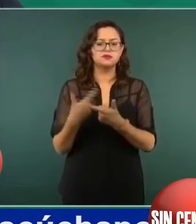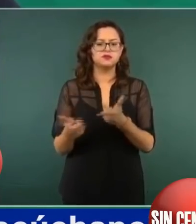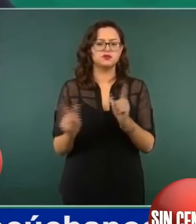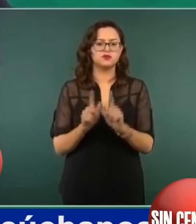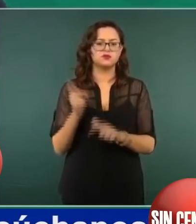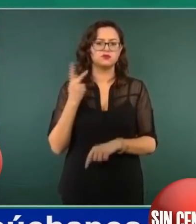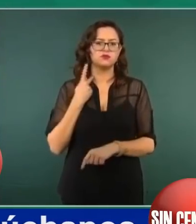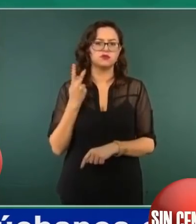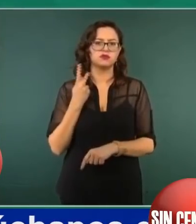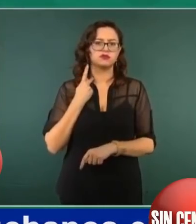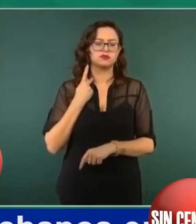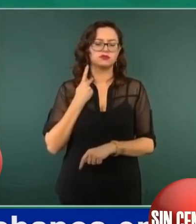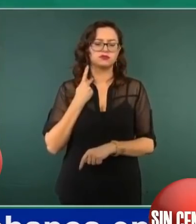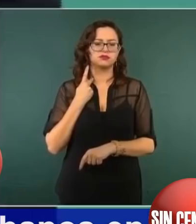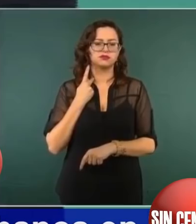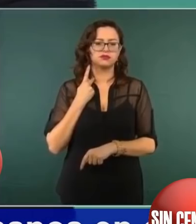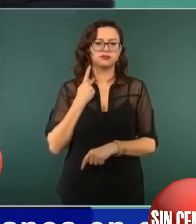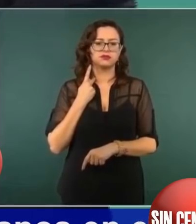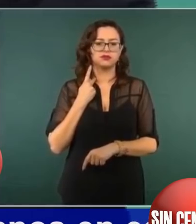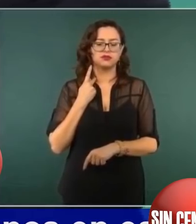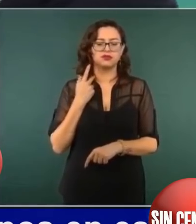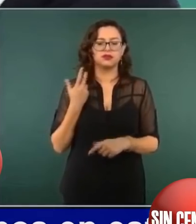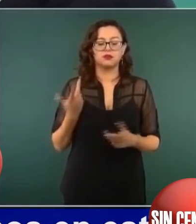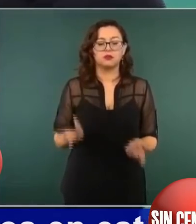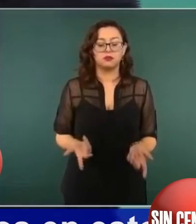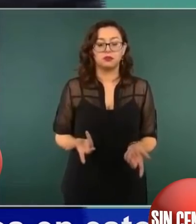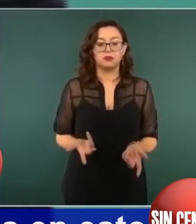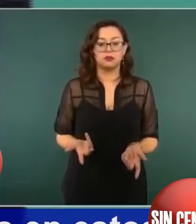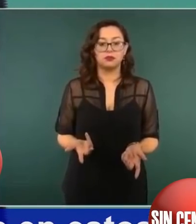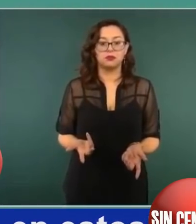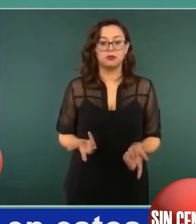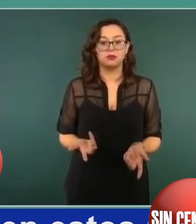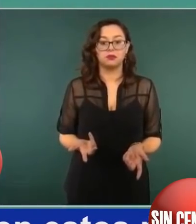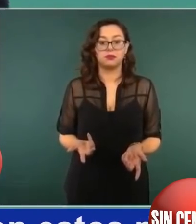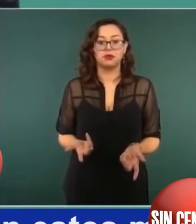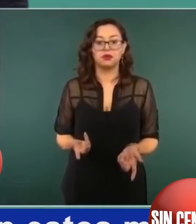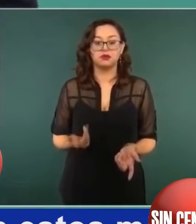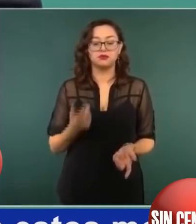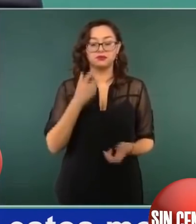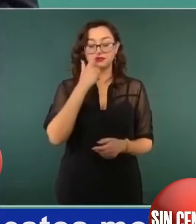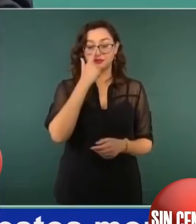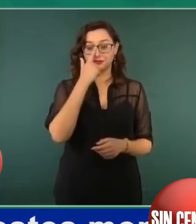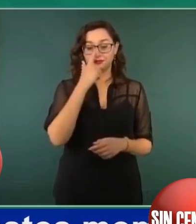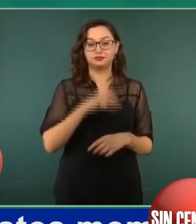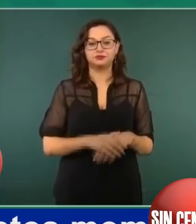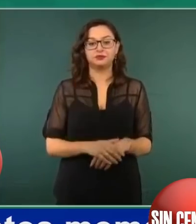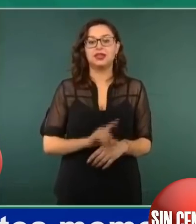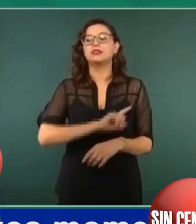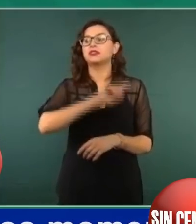Entonces, el primer ensayo democrático se da en el 2000, ya conocen el resultado.